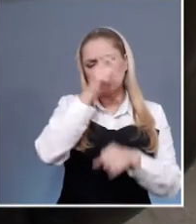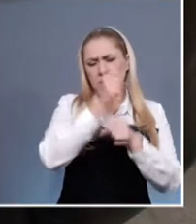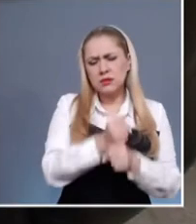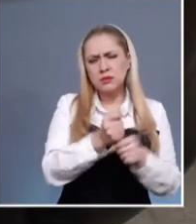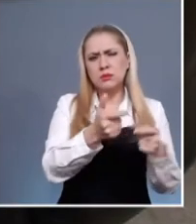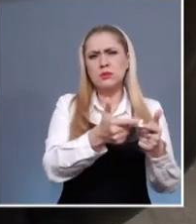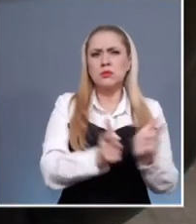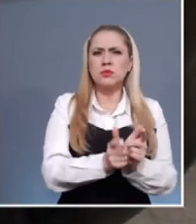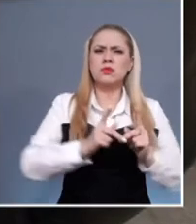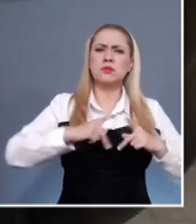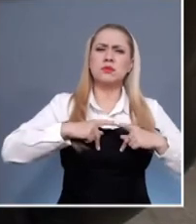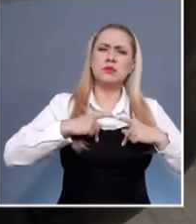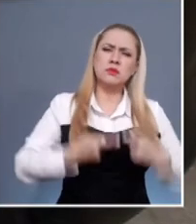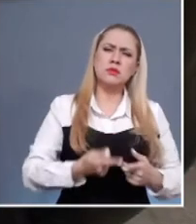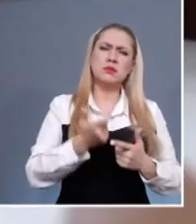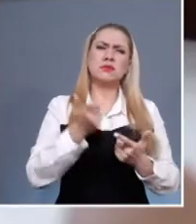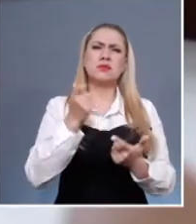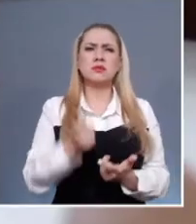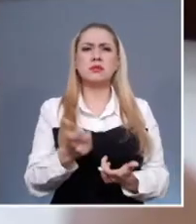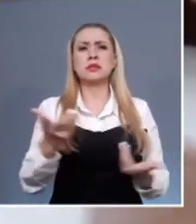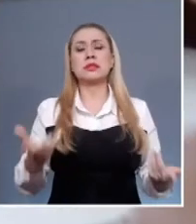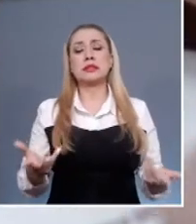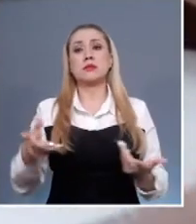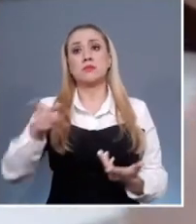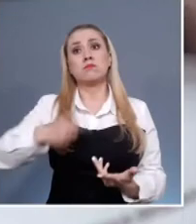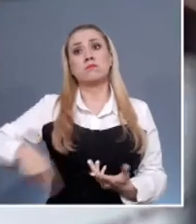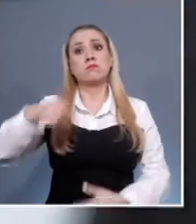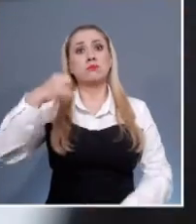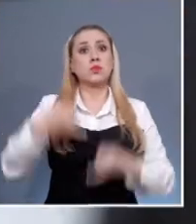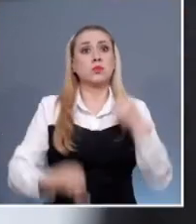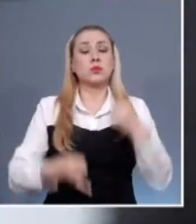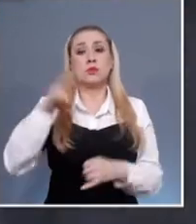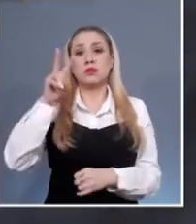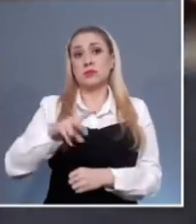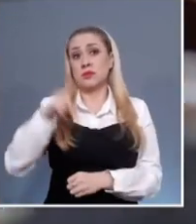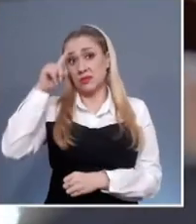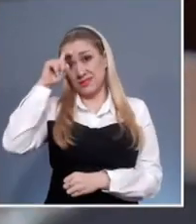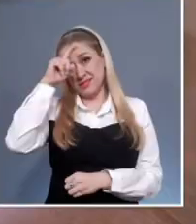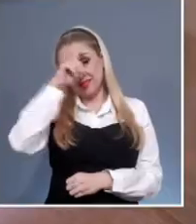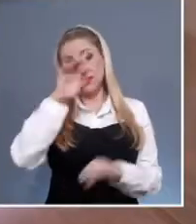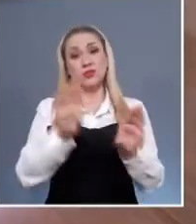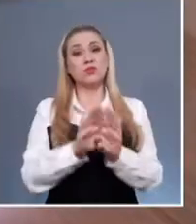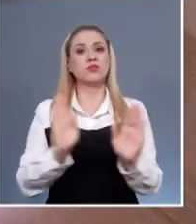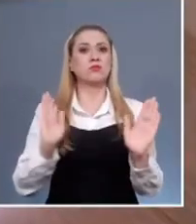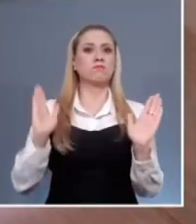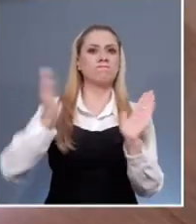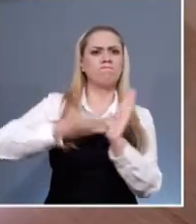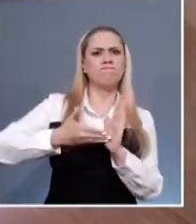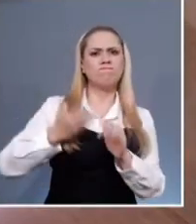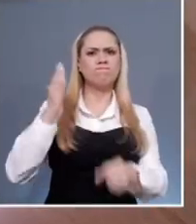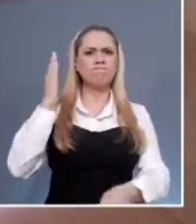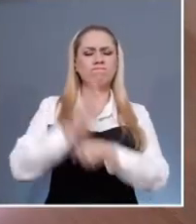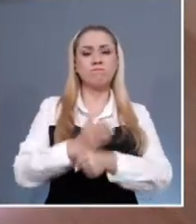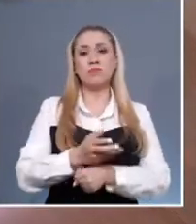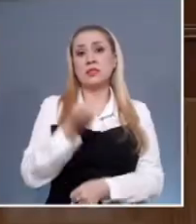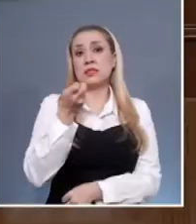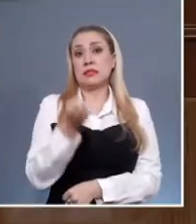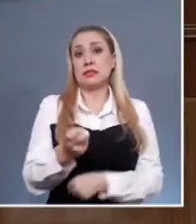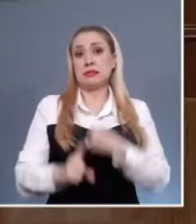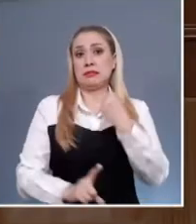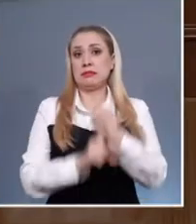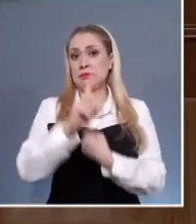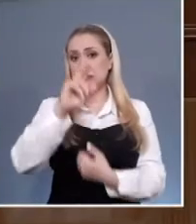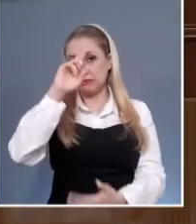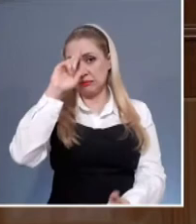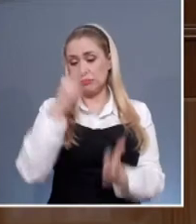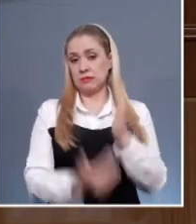la complejidad para juezas y jueces en su papel de perseguir y sancionar de manera eficaz este tipo de delitos. Tenemos